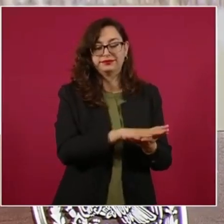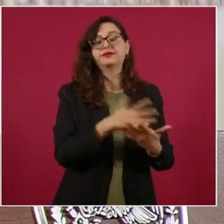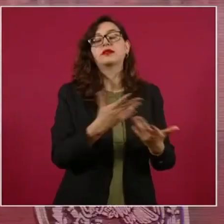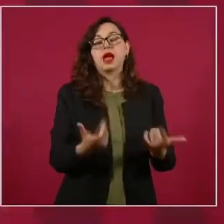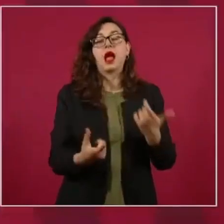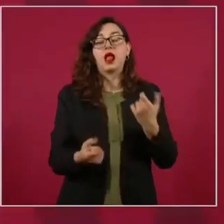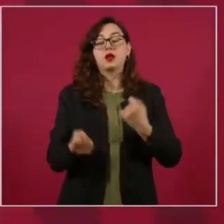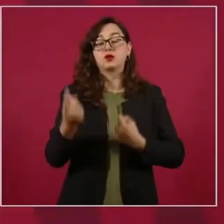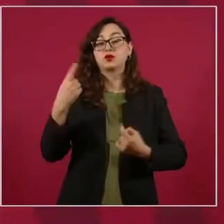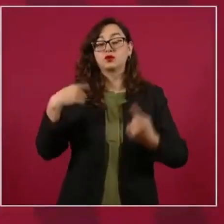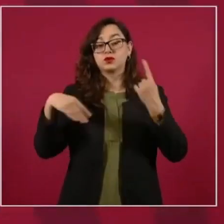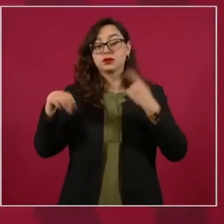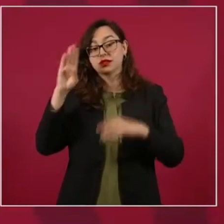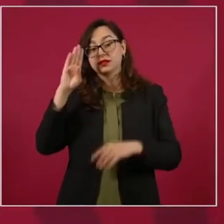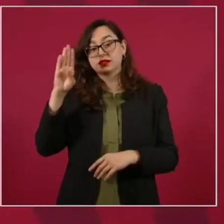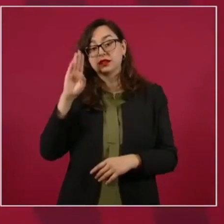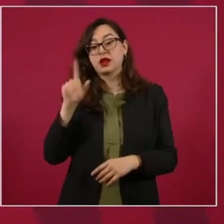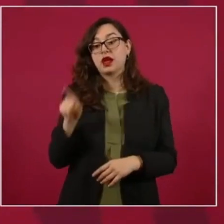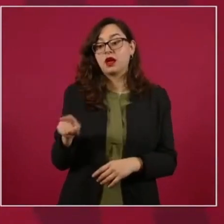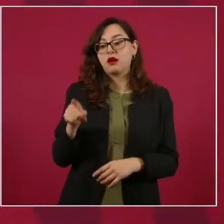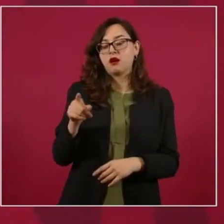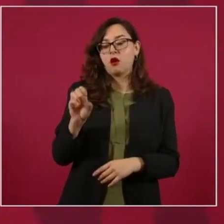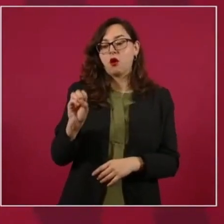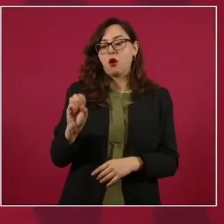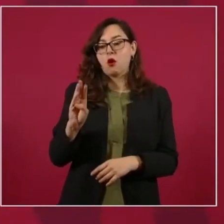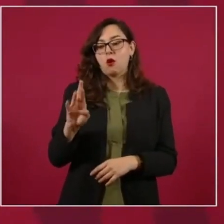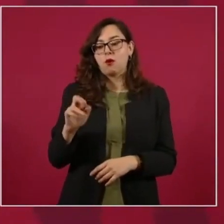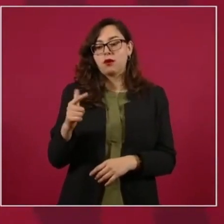atrás a lo establecido